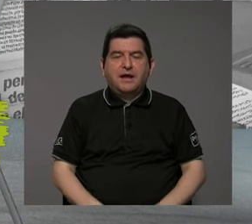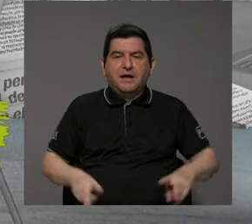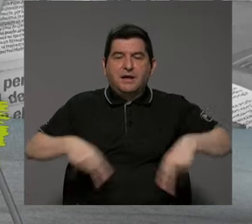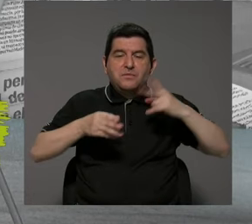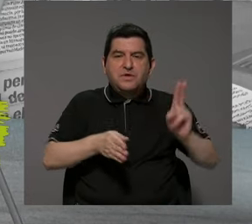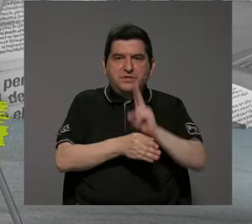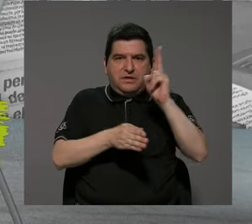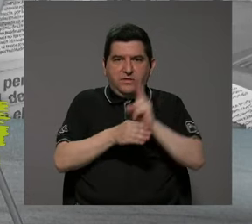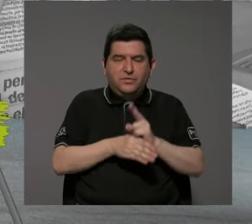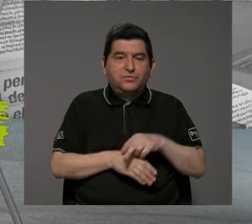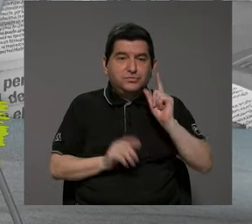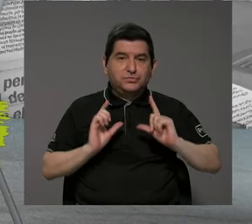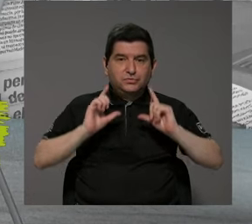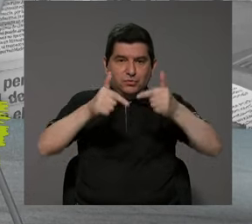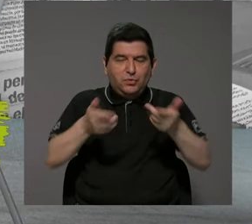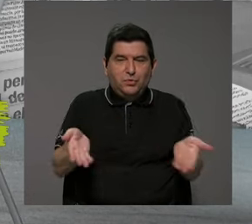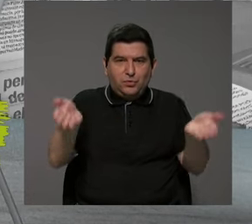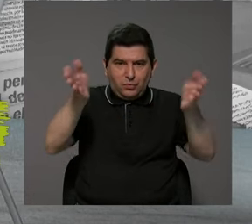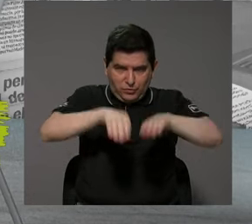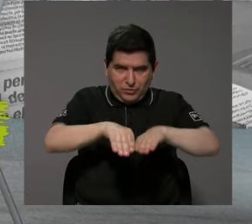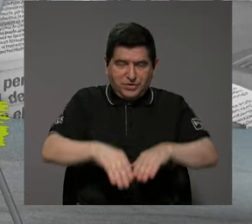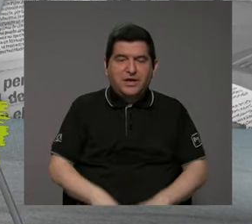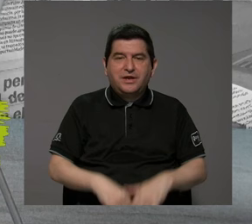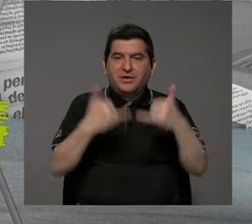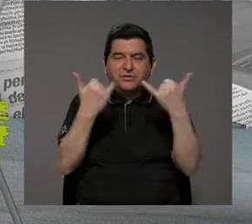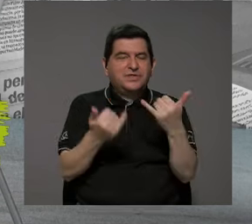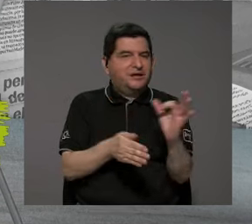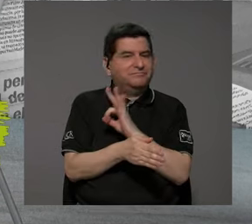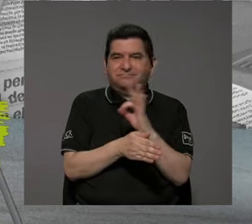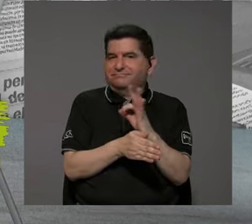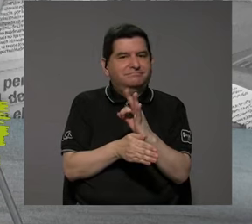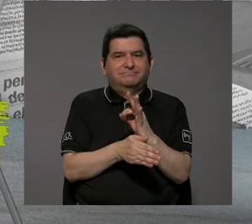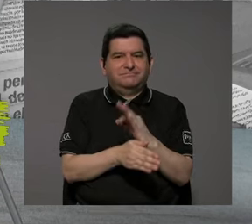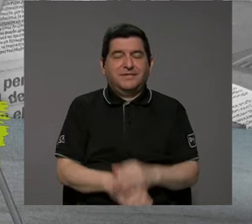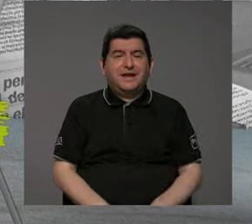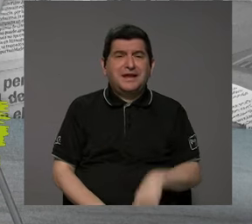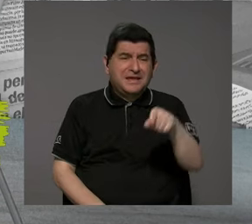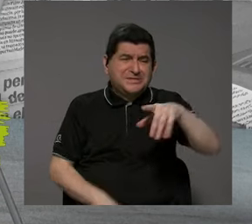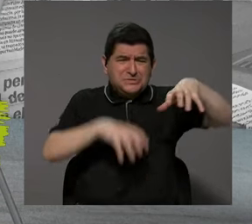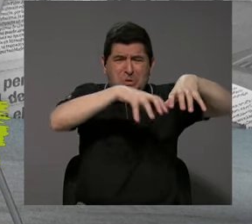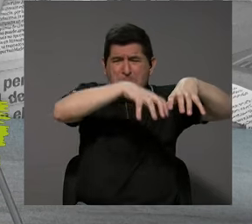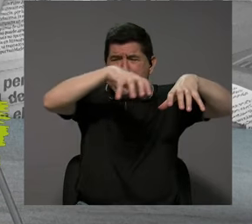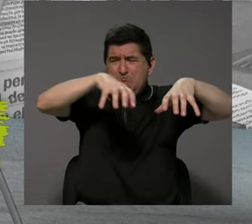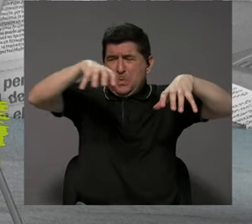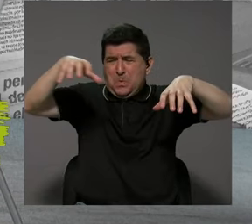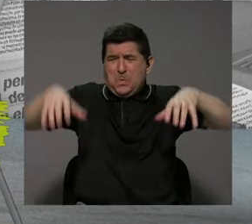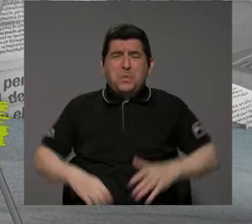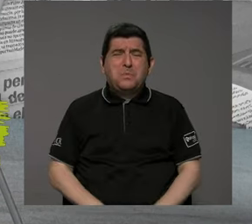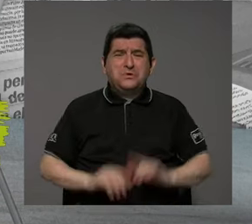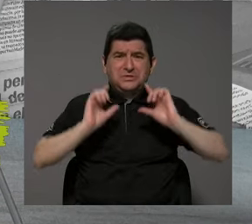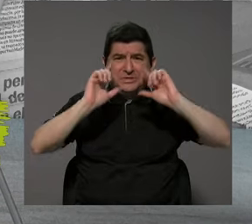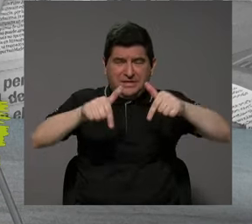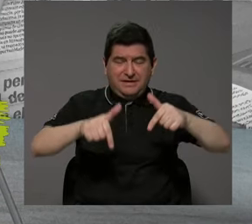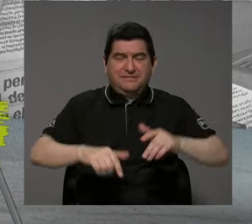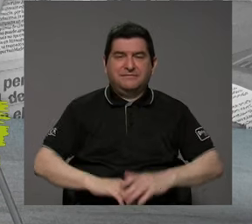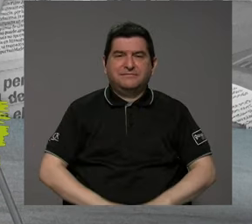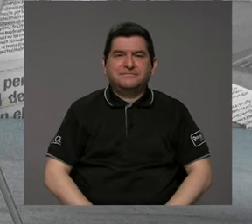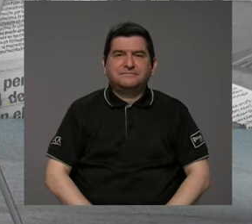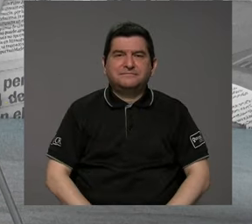relleno del huaso prácticamente murió eso es una montaña de basura y están abriendo más celdas